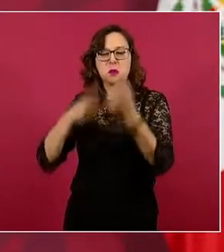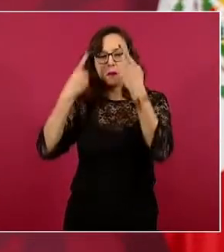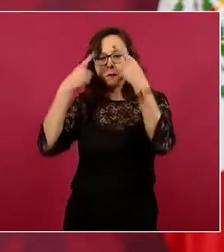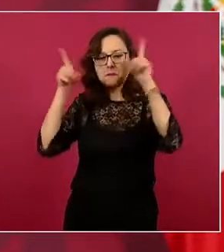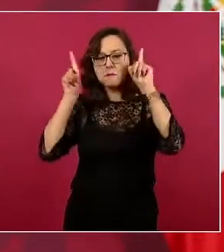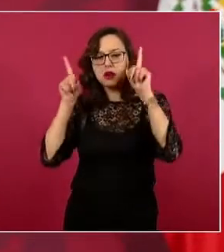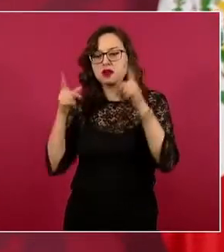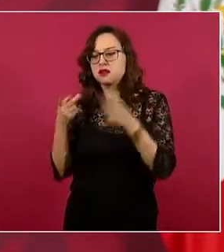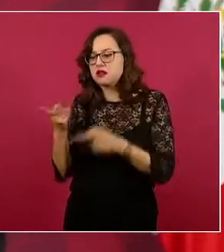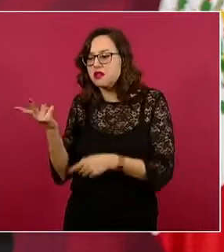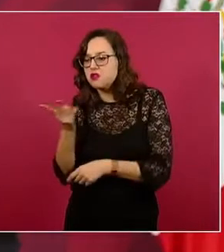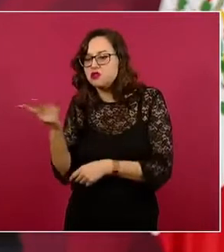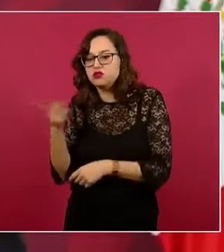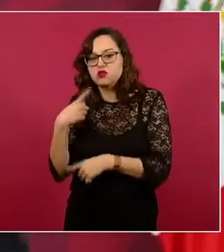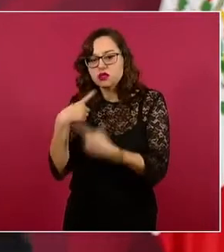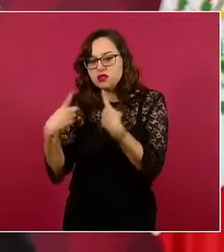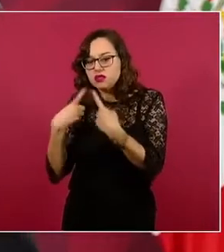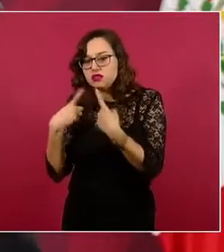planean